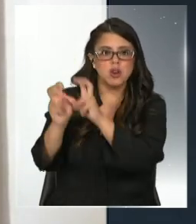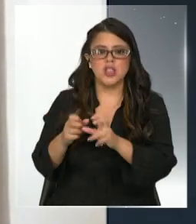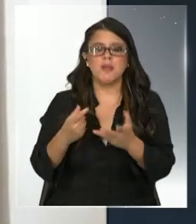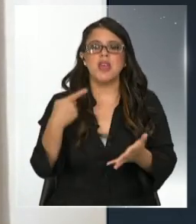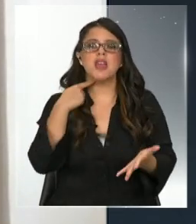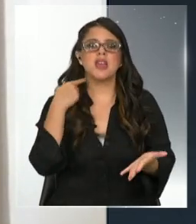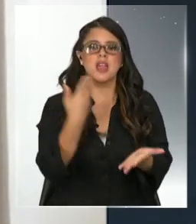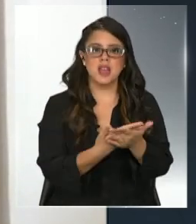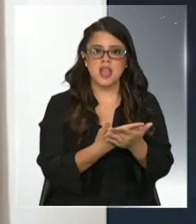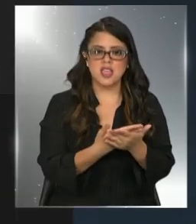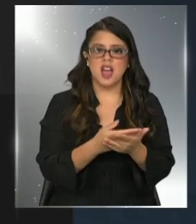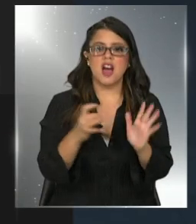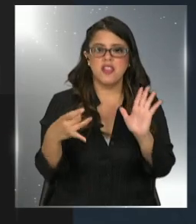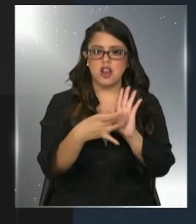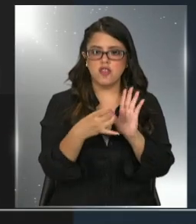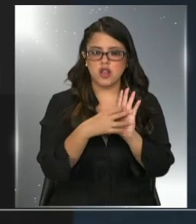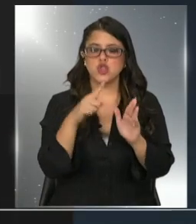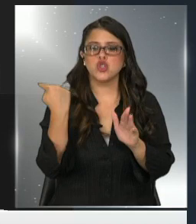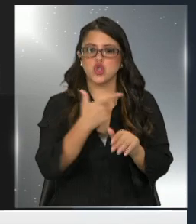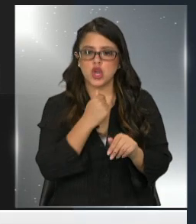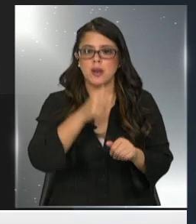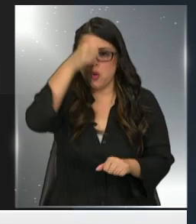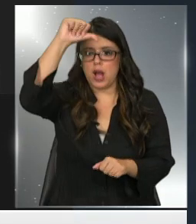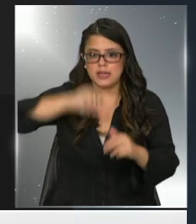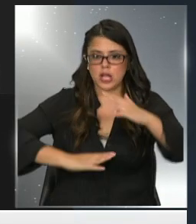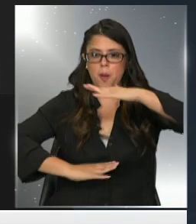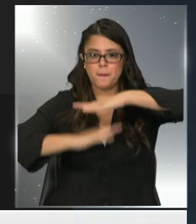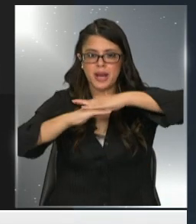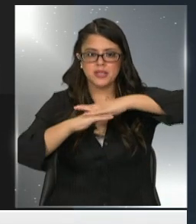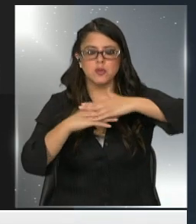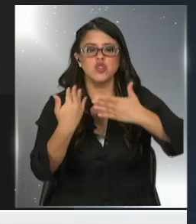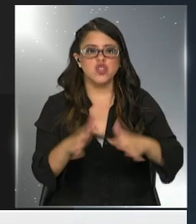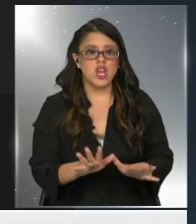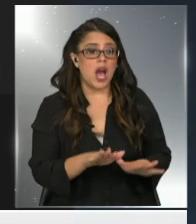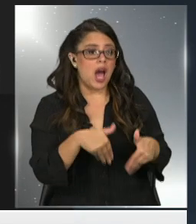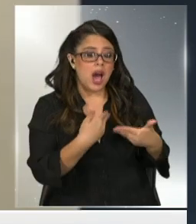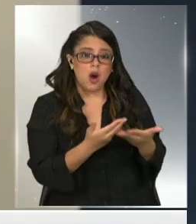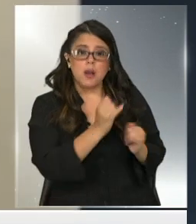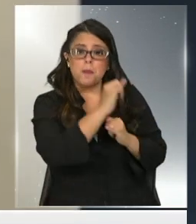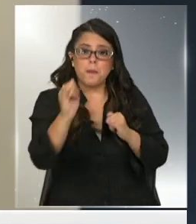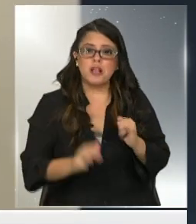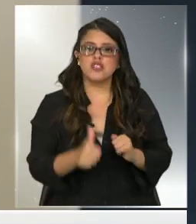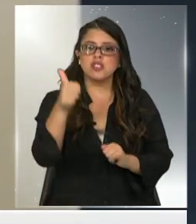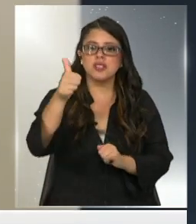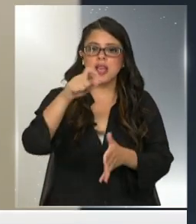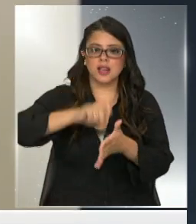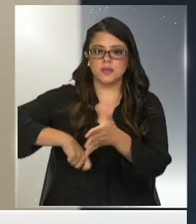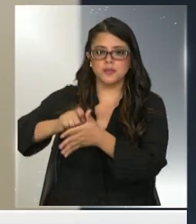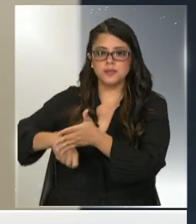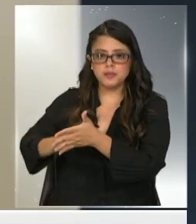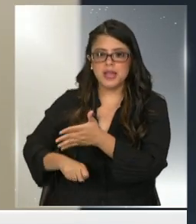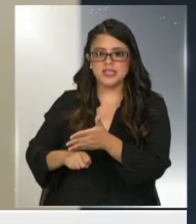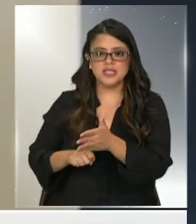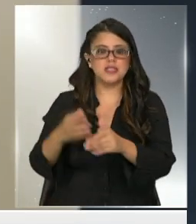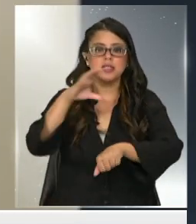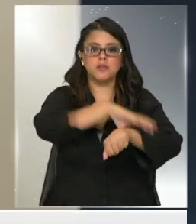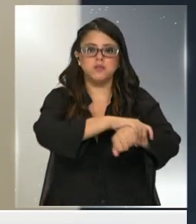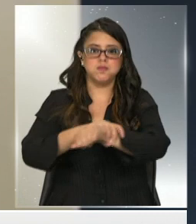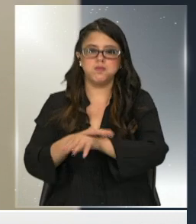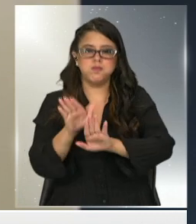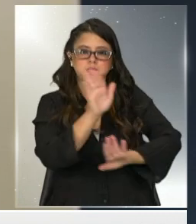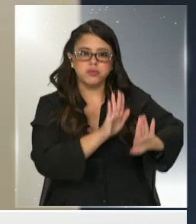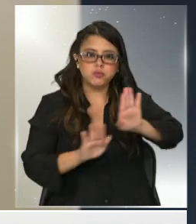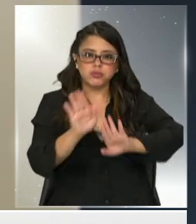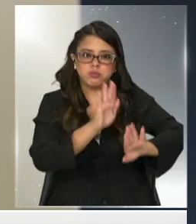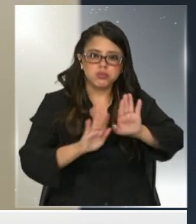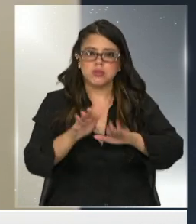el máximo rigor de la ley. Se decretaron 6 meses de prisión preventiva para el imputado mientras dura la